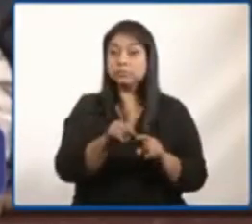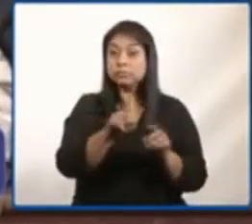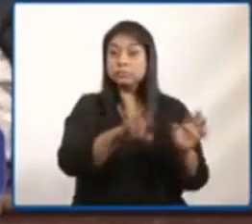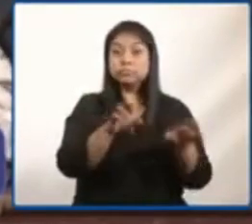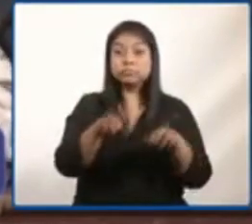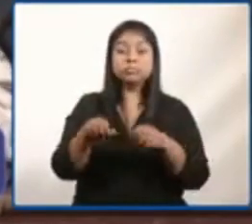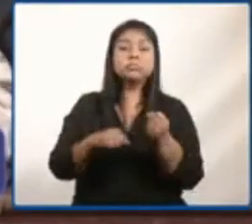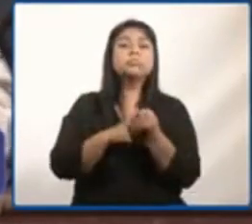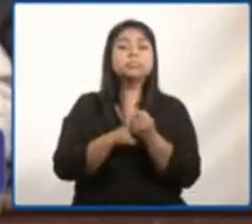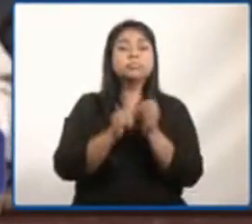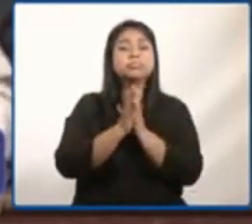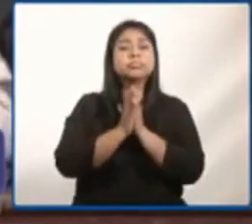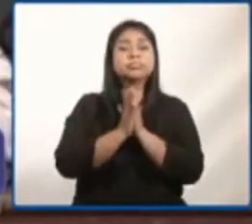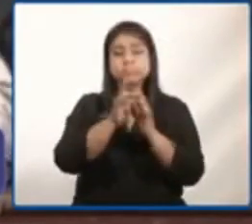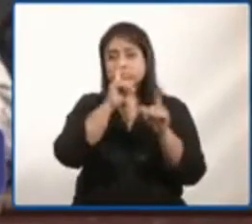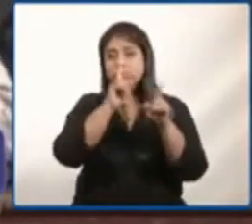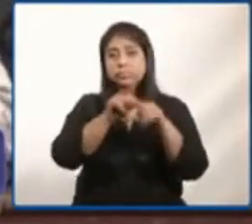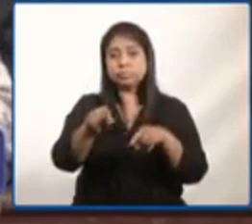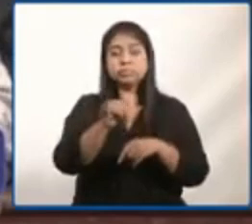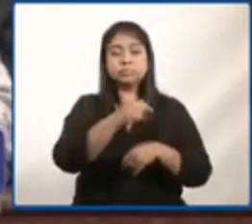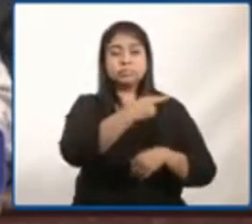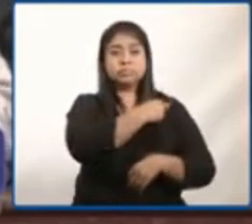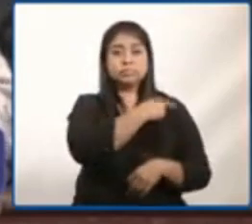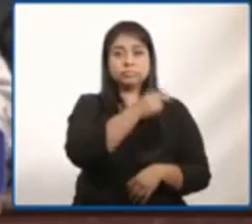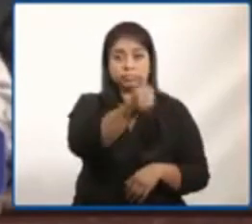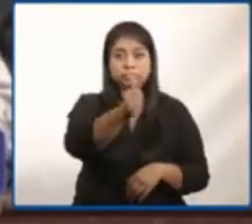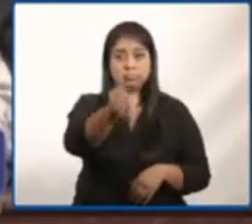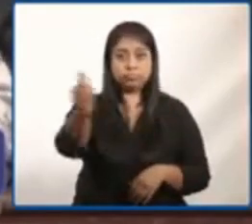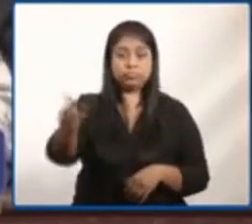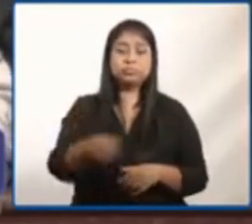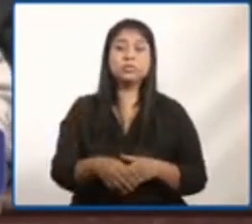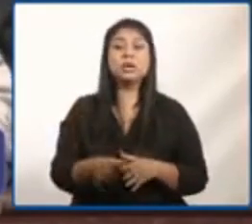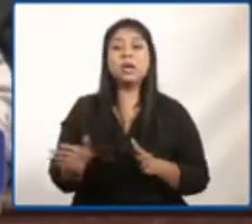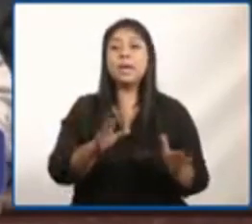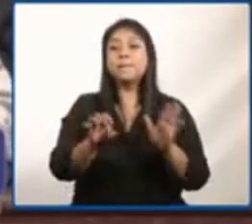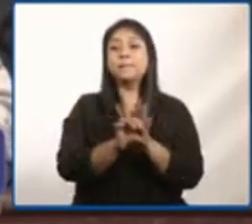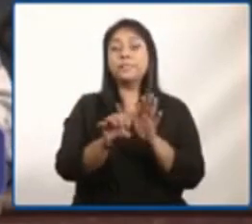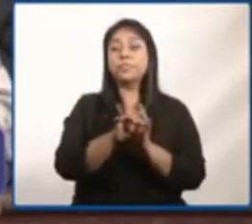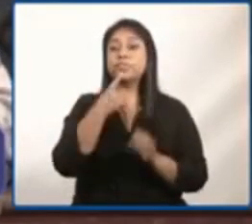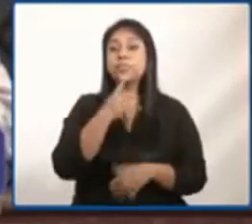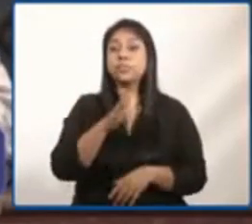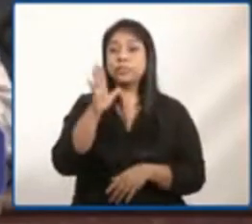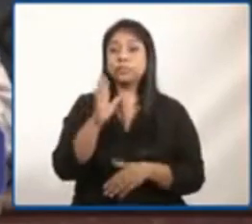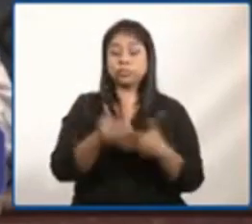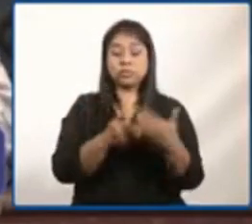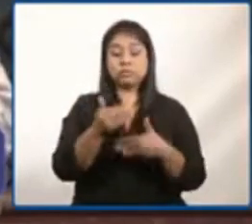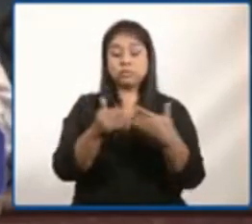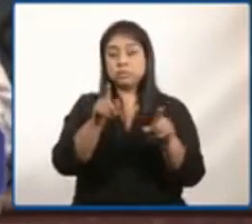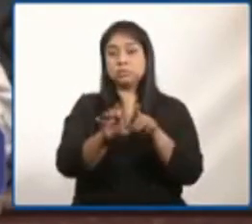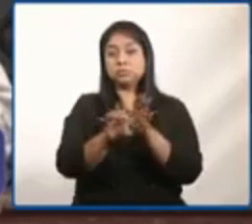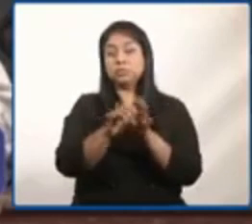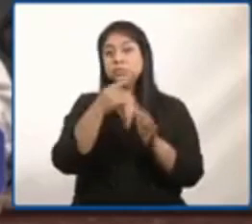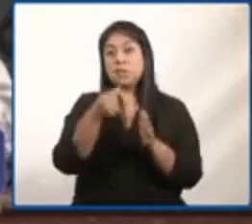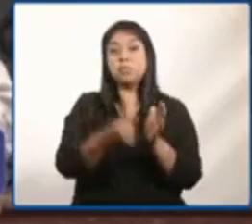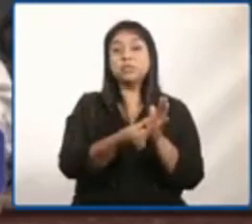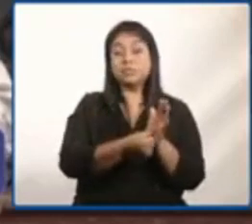nos apoye con esa parte de responsabilidad que cada uno tiene. Por ejemplo, cumplir con los procedimientos emitidos por las